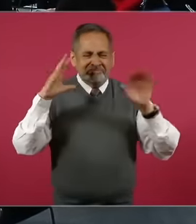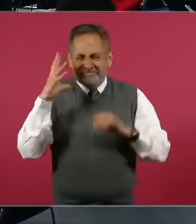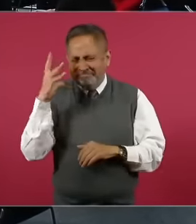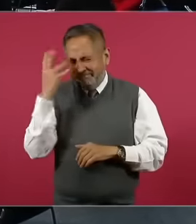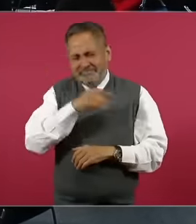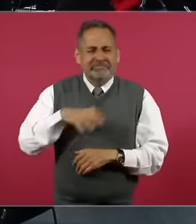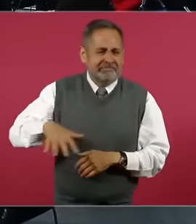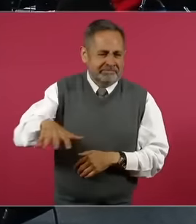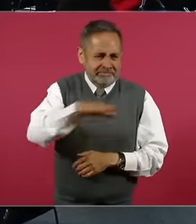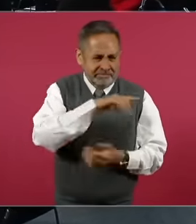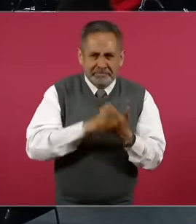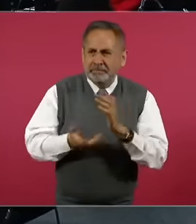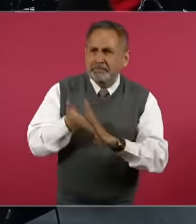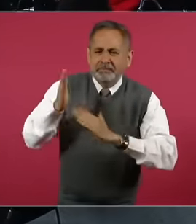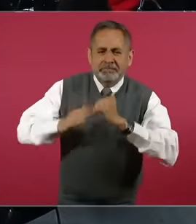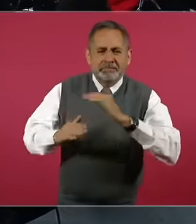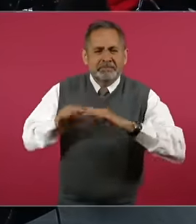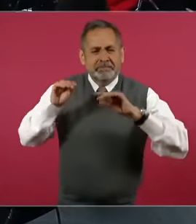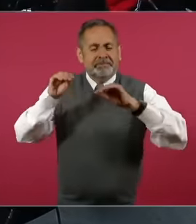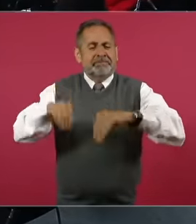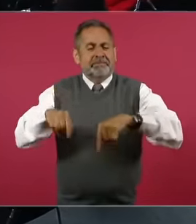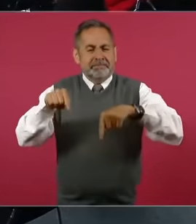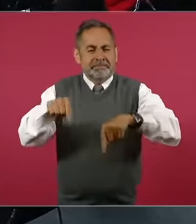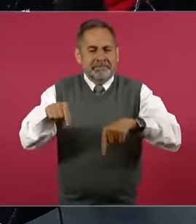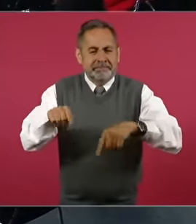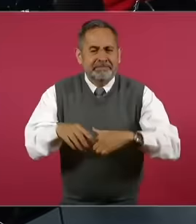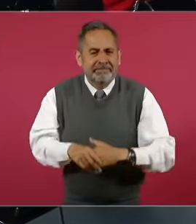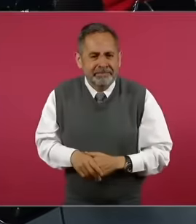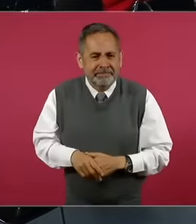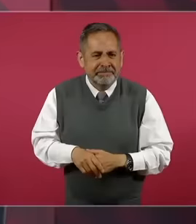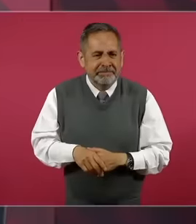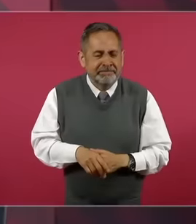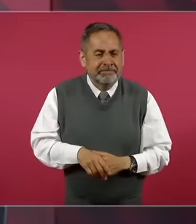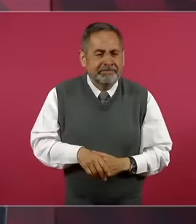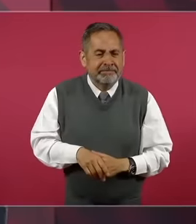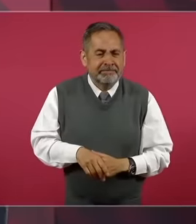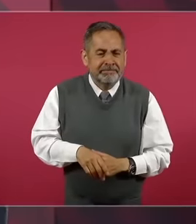a construir, es un